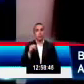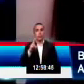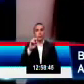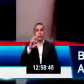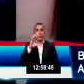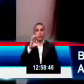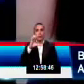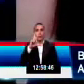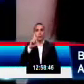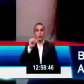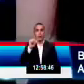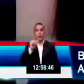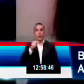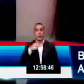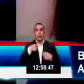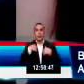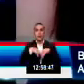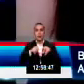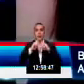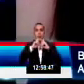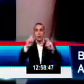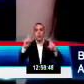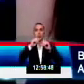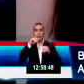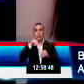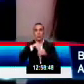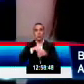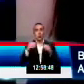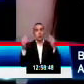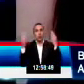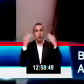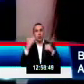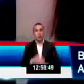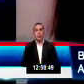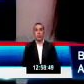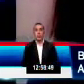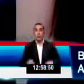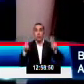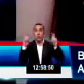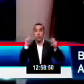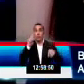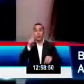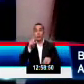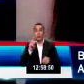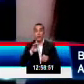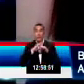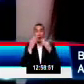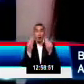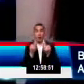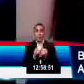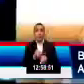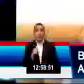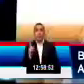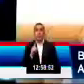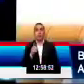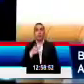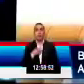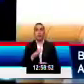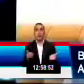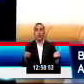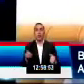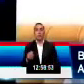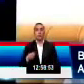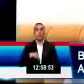Aguiñaga. Todavía hay reclamos de ciudadanos en la ciudad de Guayaquil respecto de que sus parientes no aparece.